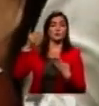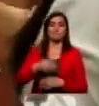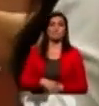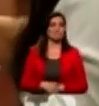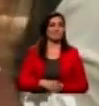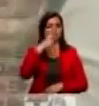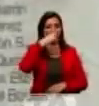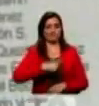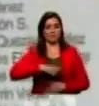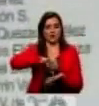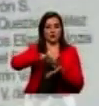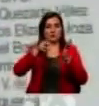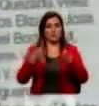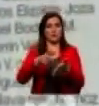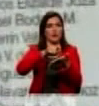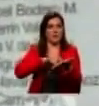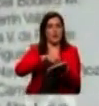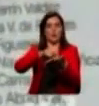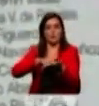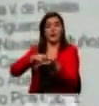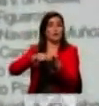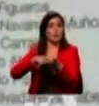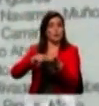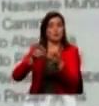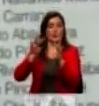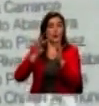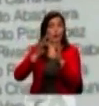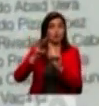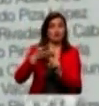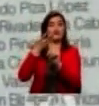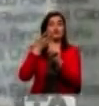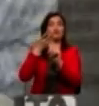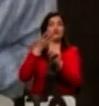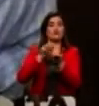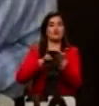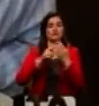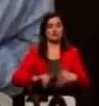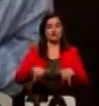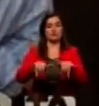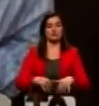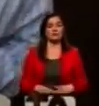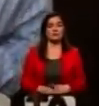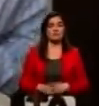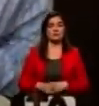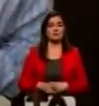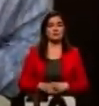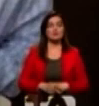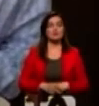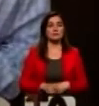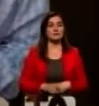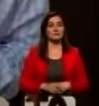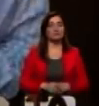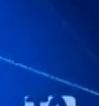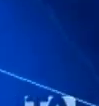sino ciudadana. La recolección de firmas se ha hecho incluso vía redes sociales y continuará haciéndose. Dayana Monroy, 24